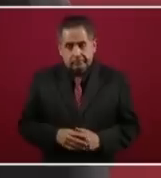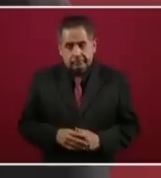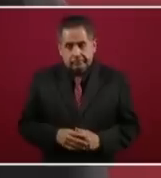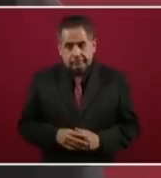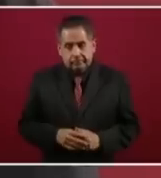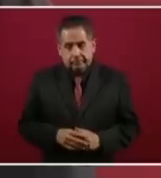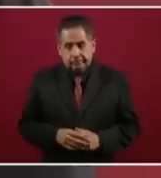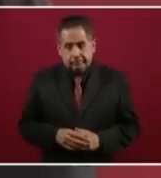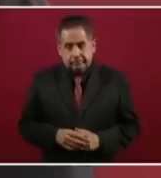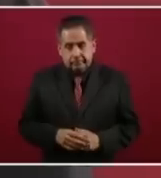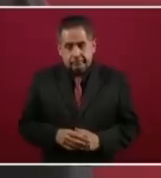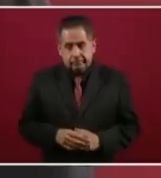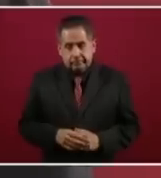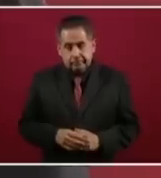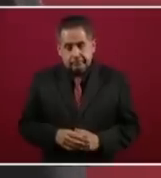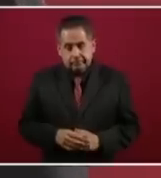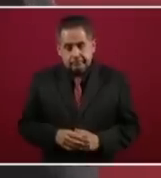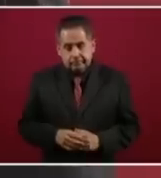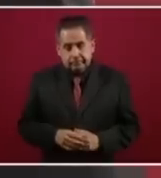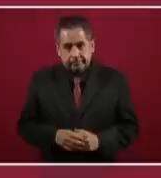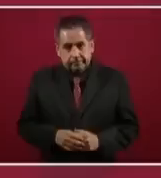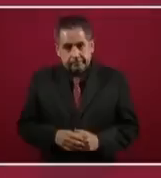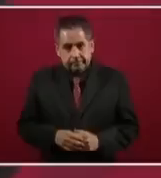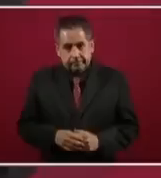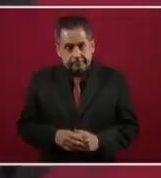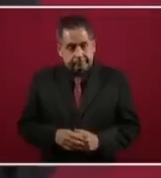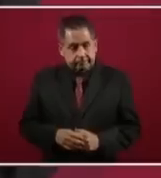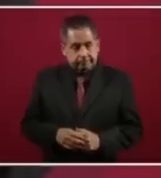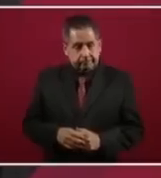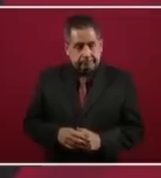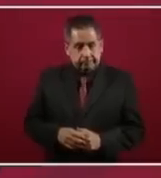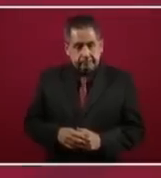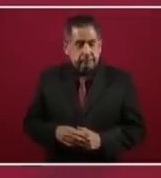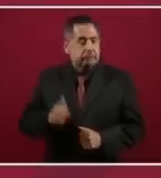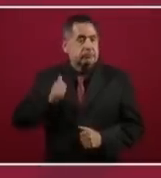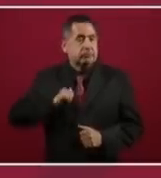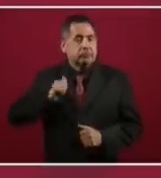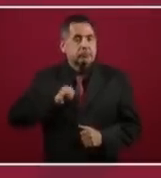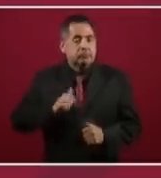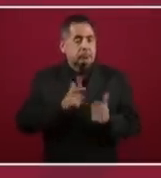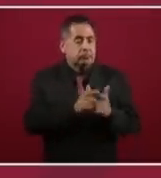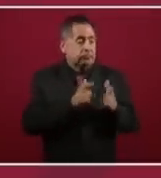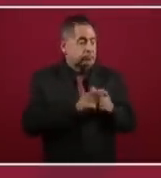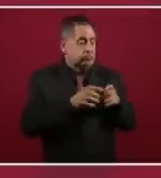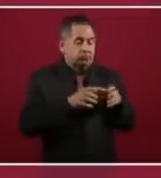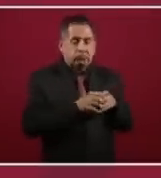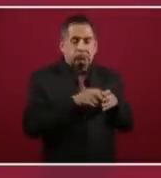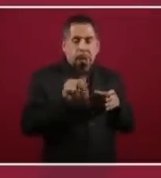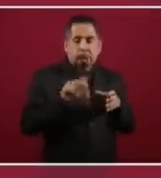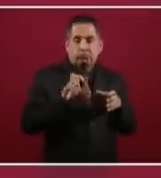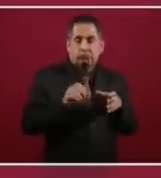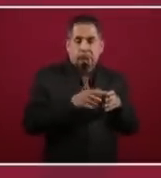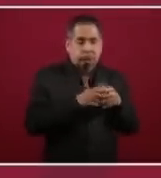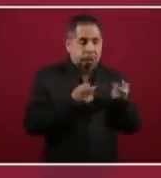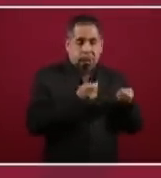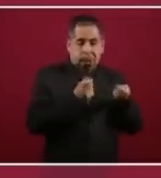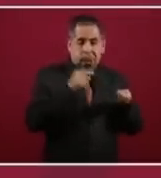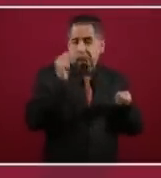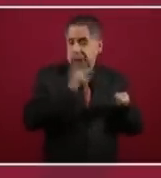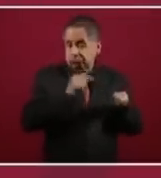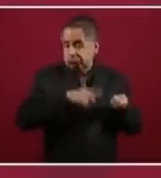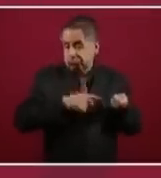en todo el régimen neoliberal se mantuvo